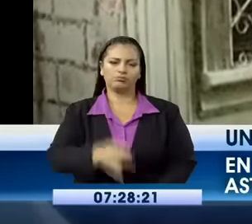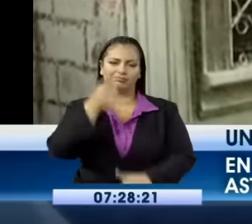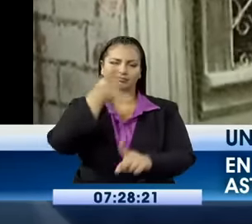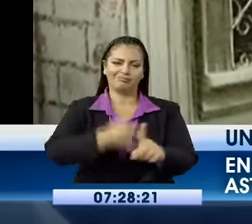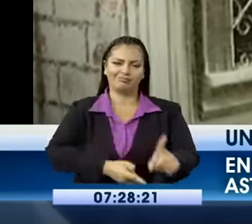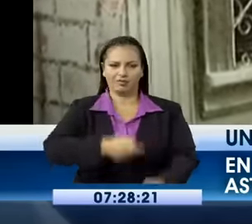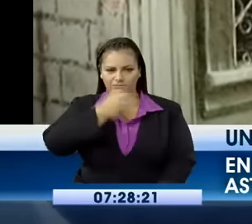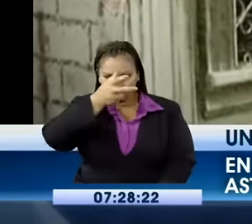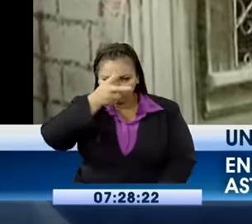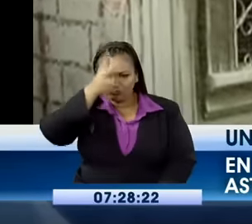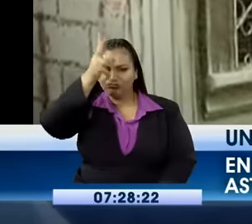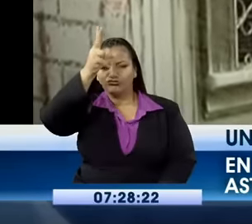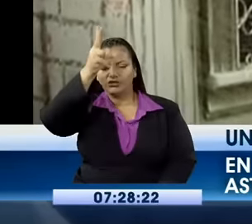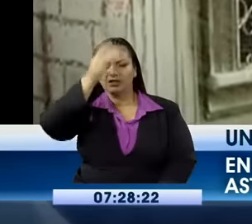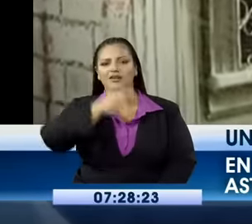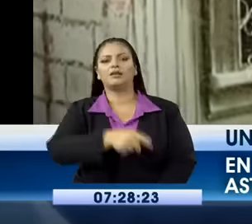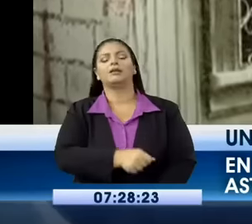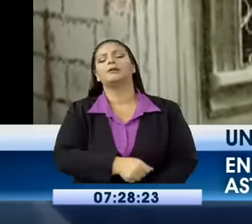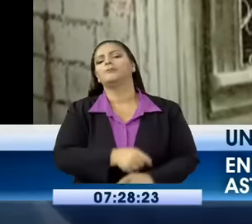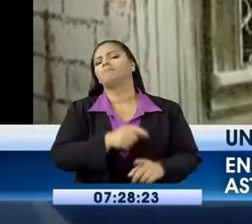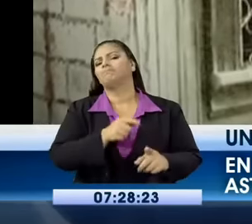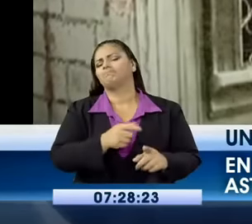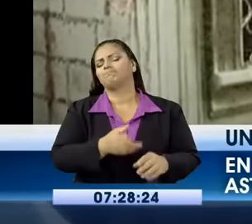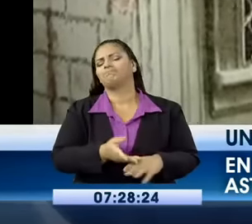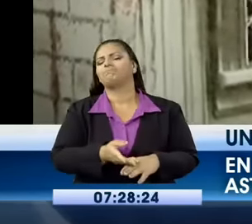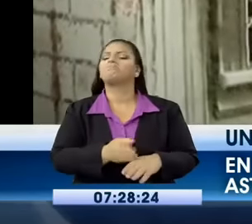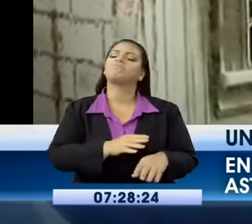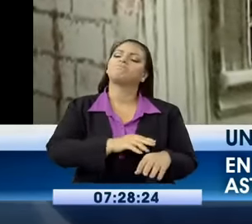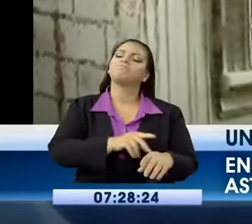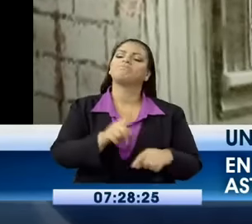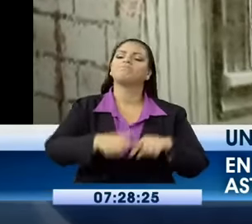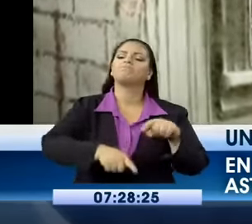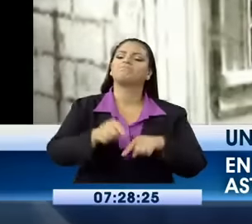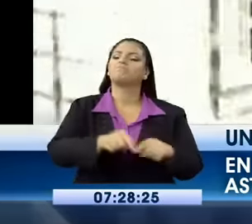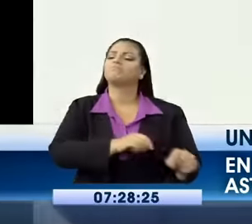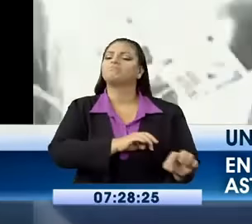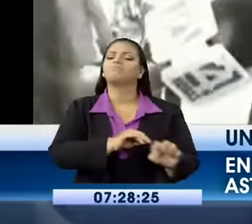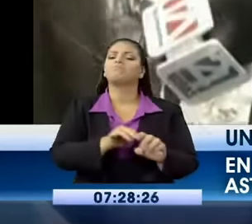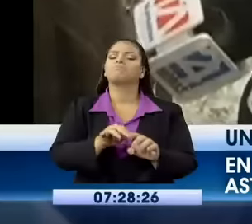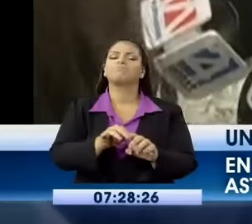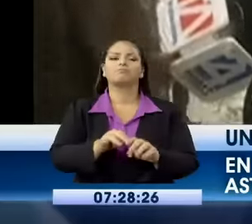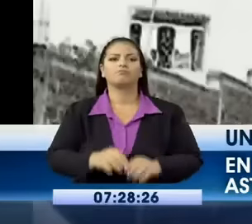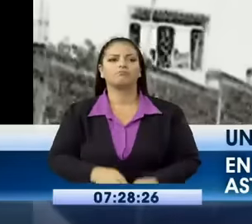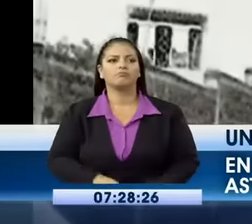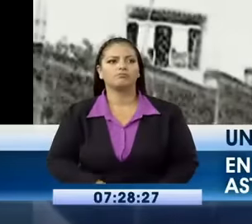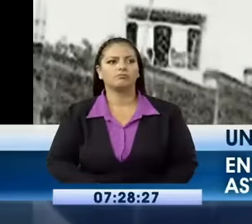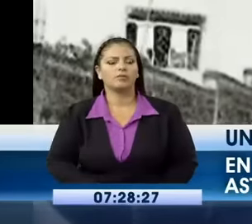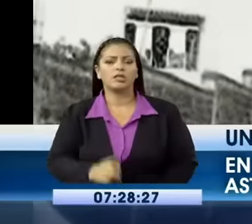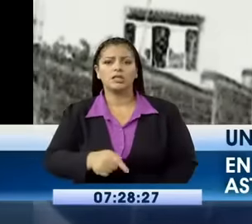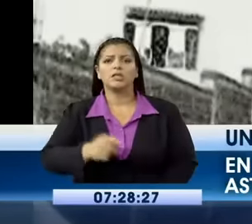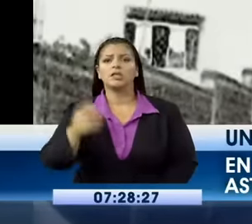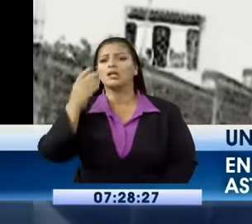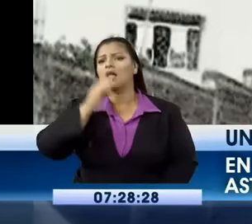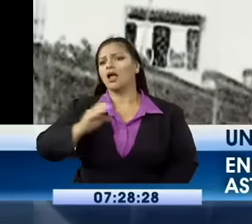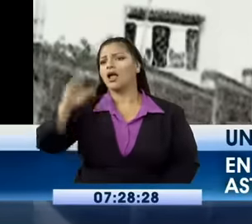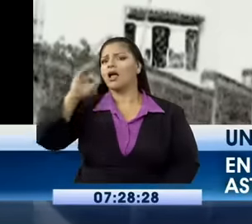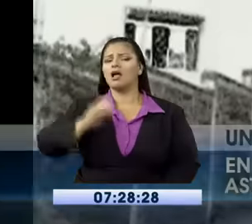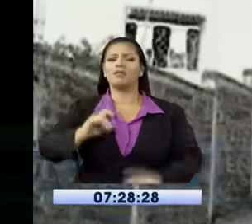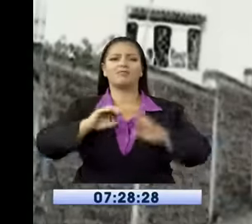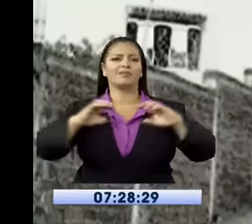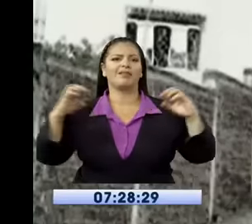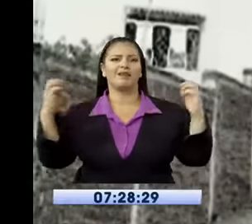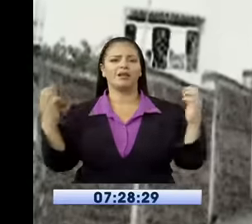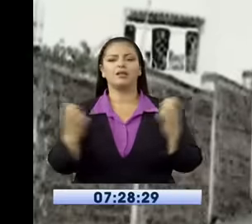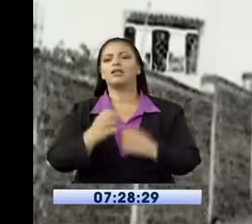masivo todo iba a ser diversión esa noche pero a su domicilio no volvió un concierto y ahí lo han matado ent